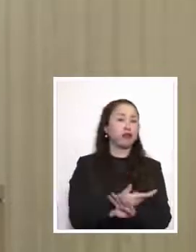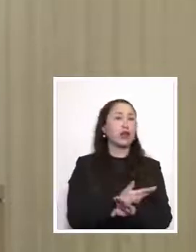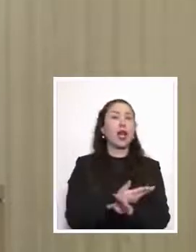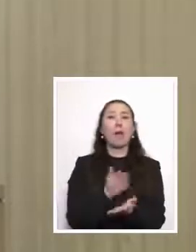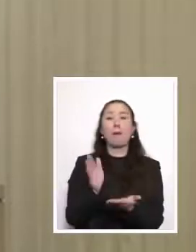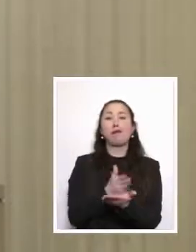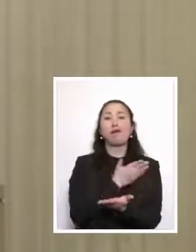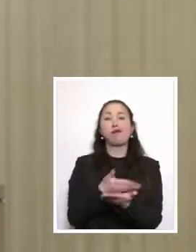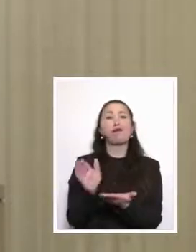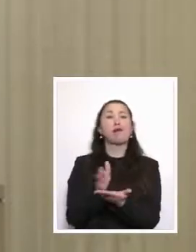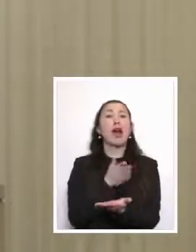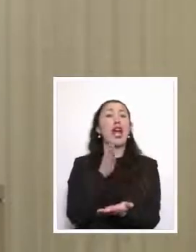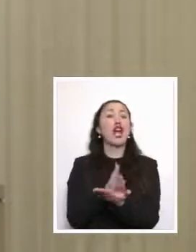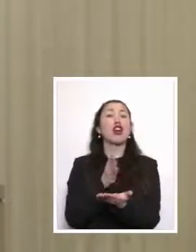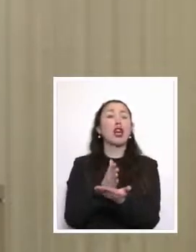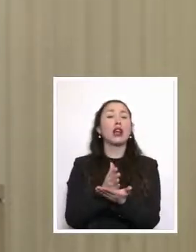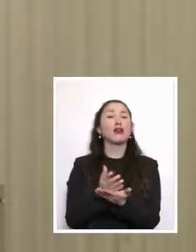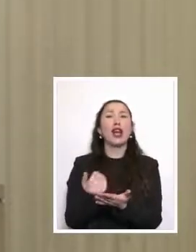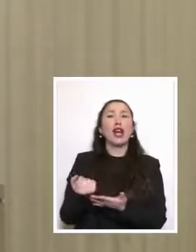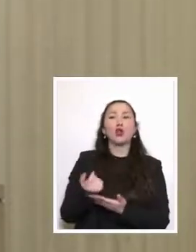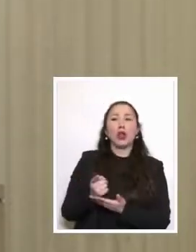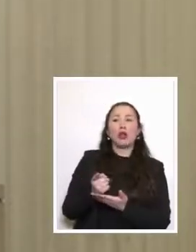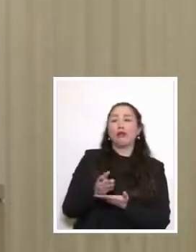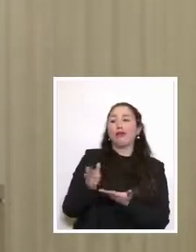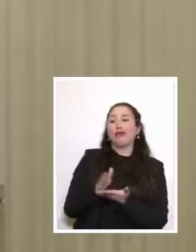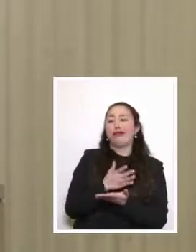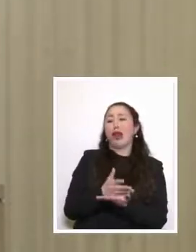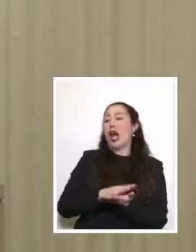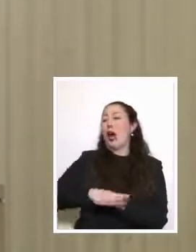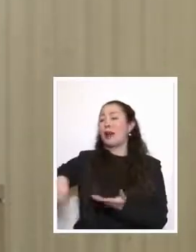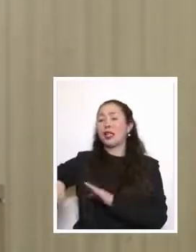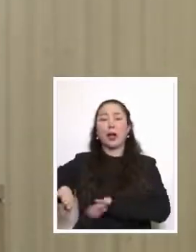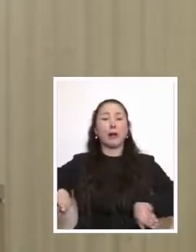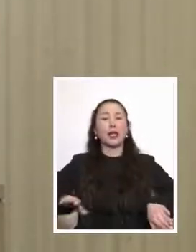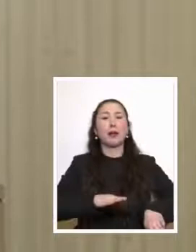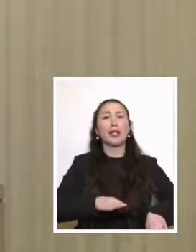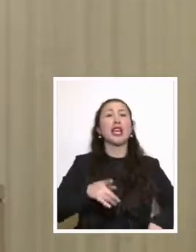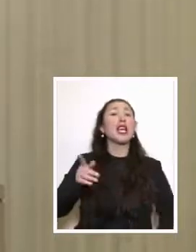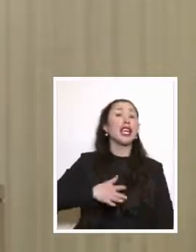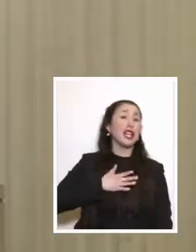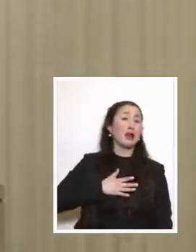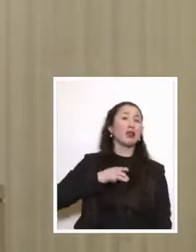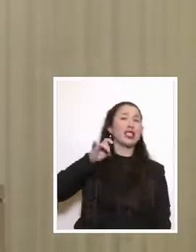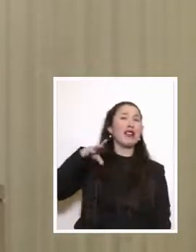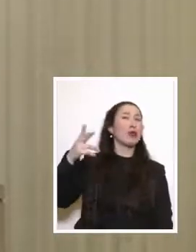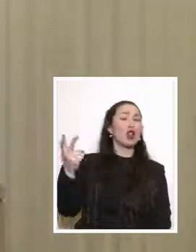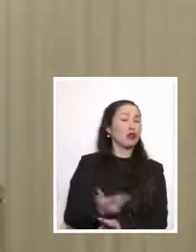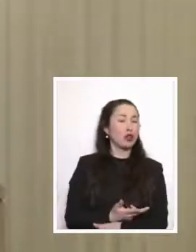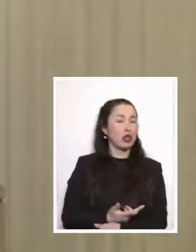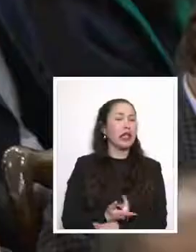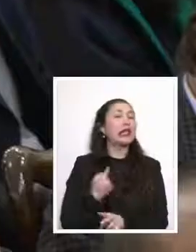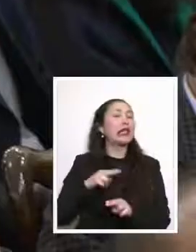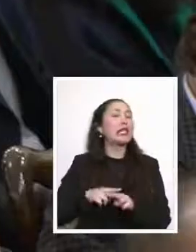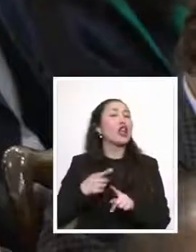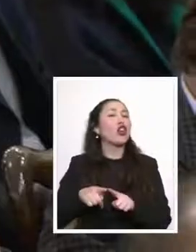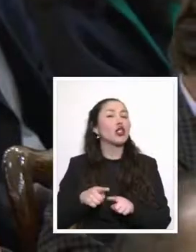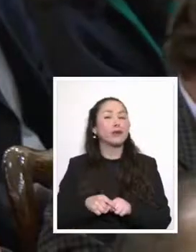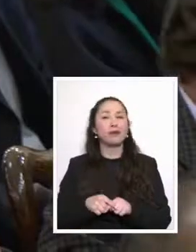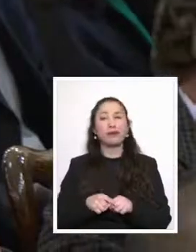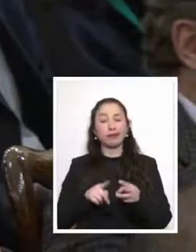escolar, fuera, ¿no? Entonces, ¿qué más, ¿no? ¿Qué más no funciona? Y queremos parar de hacerlo. Luego, ¿qué hace